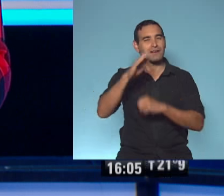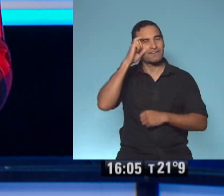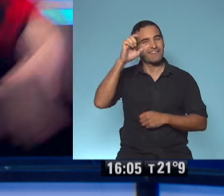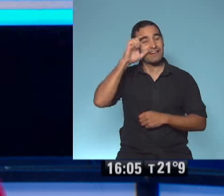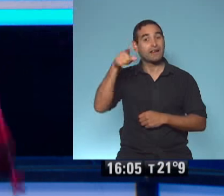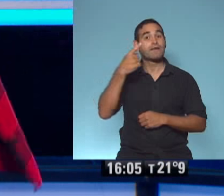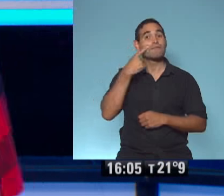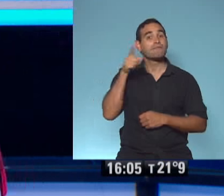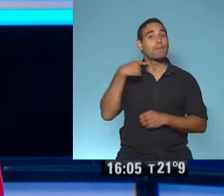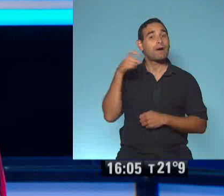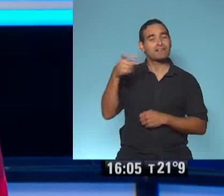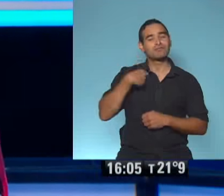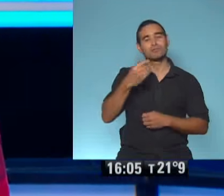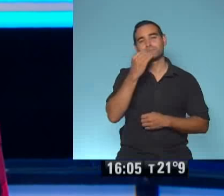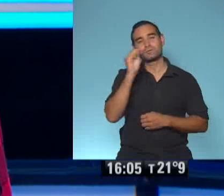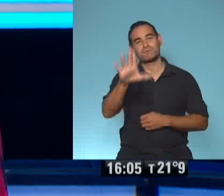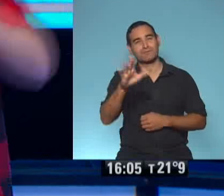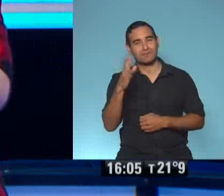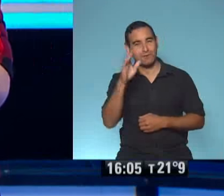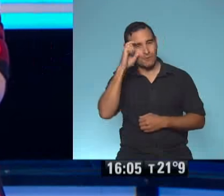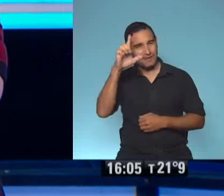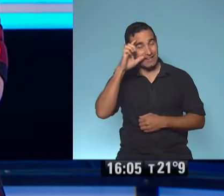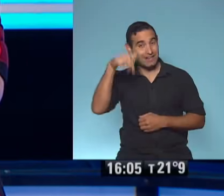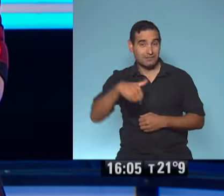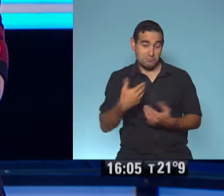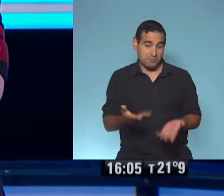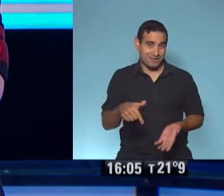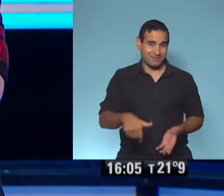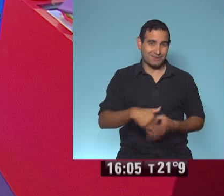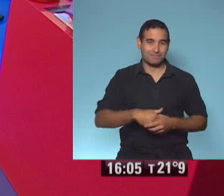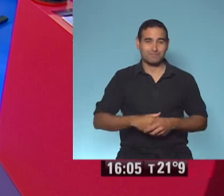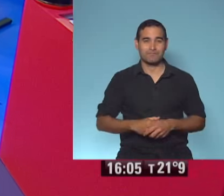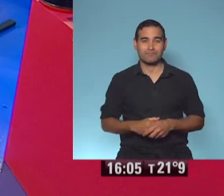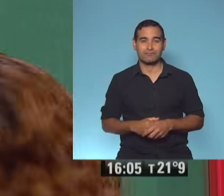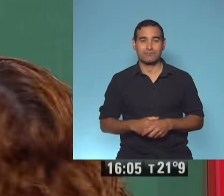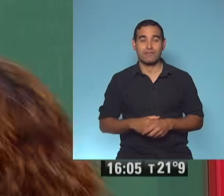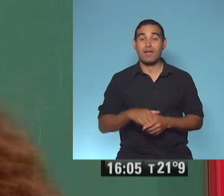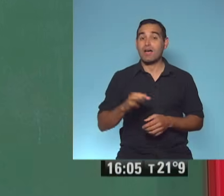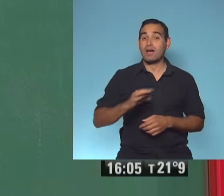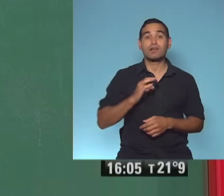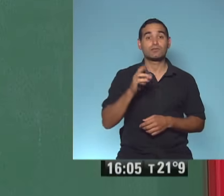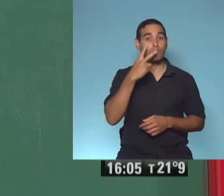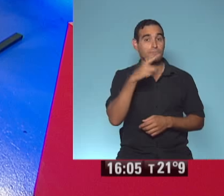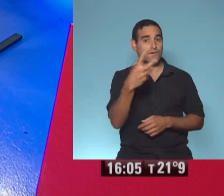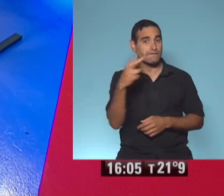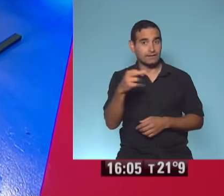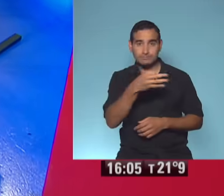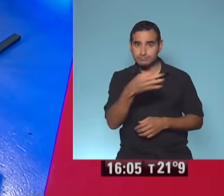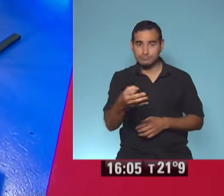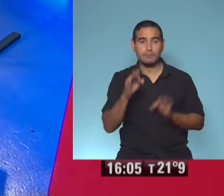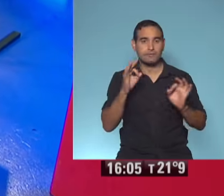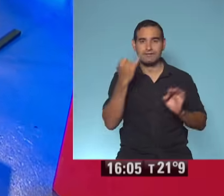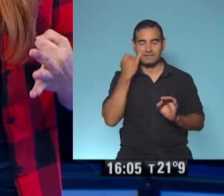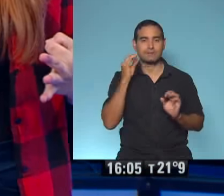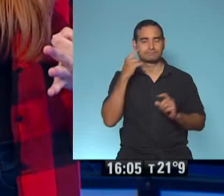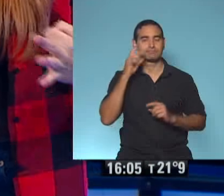en España. Así que le mando un beso a Belén. Aprovechamos este momento del año 2020. Ahí está. Muy bien. Ahora estamos